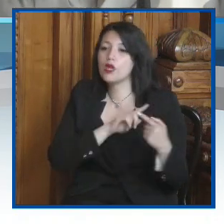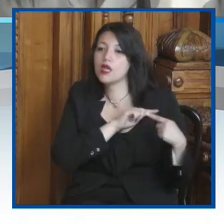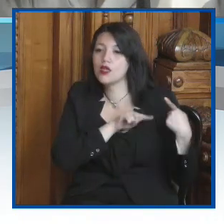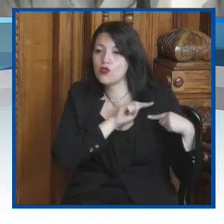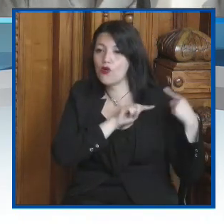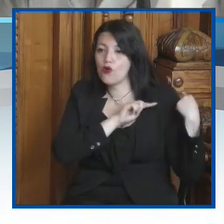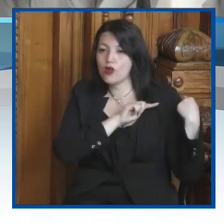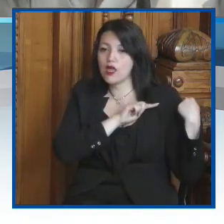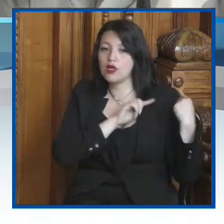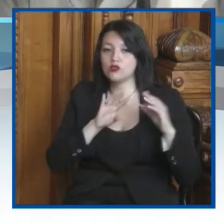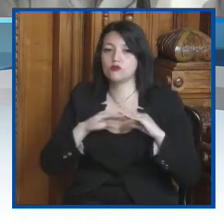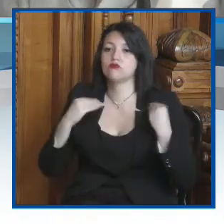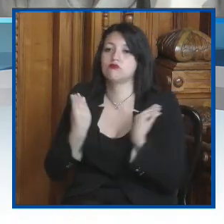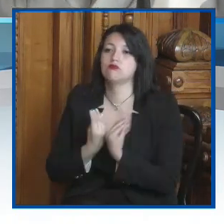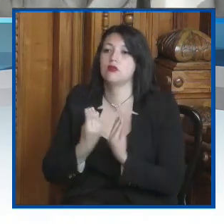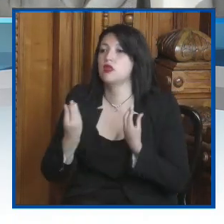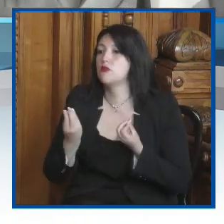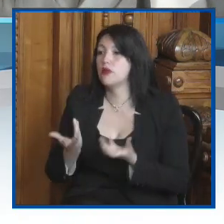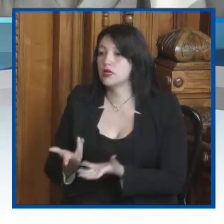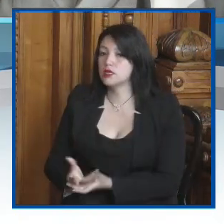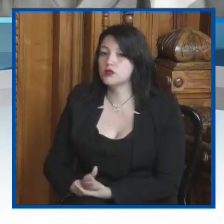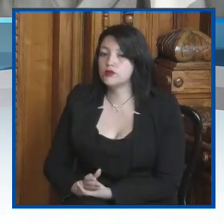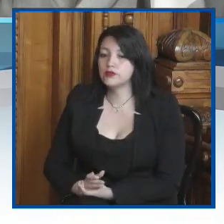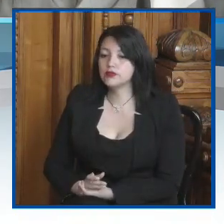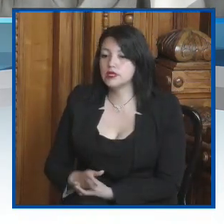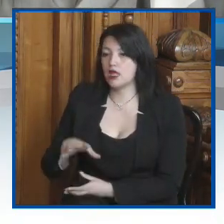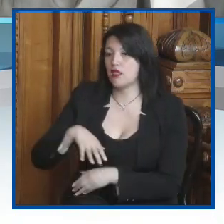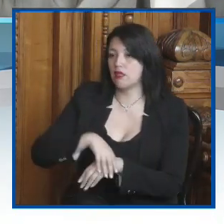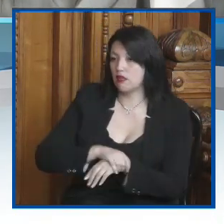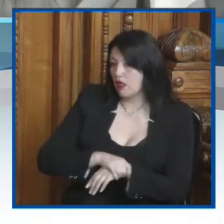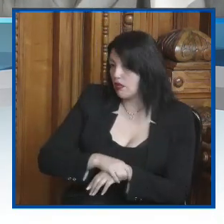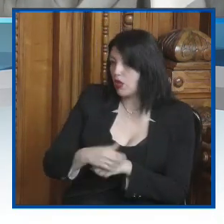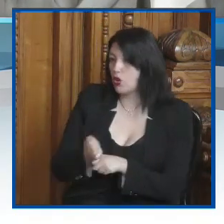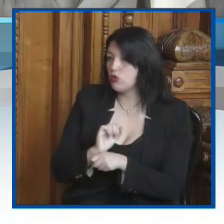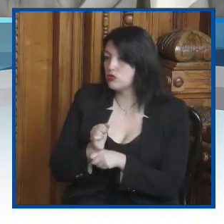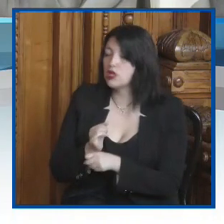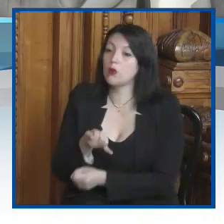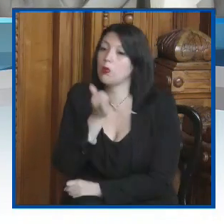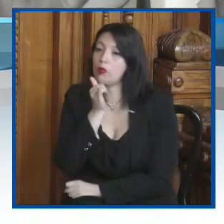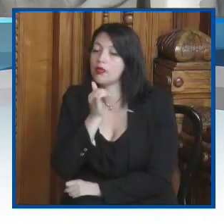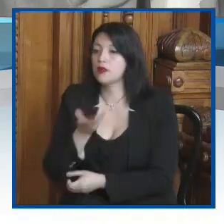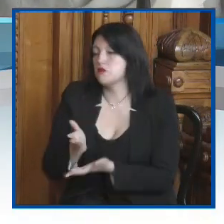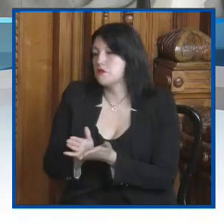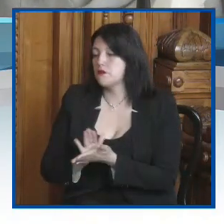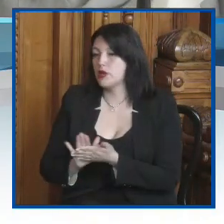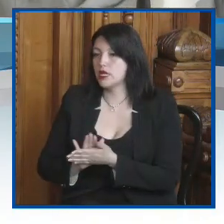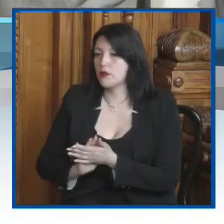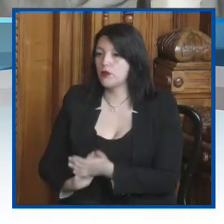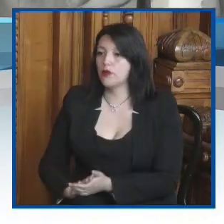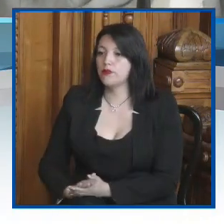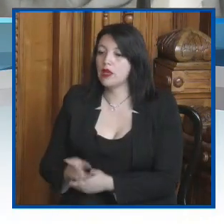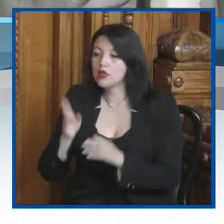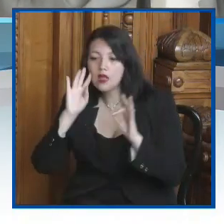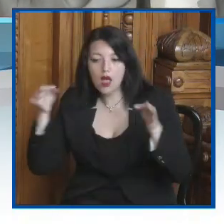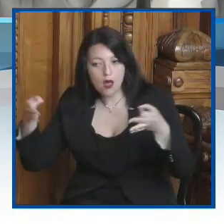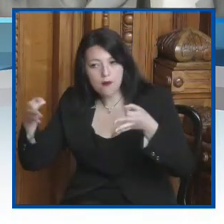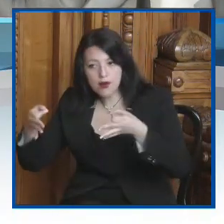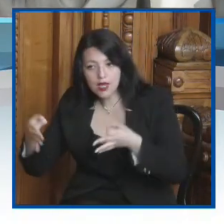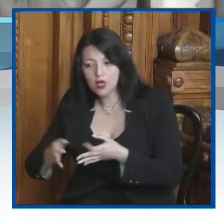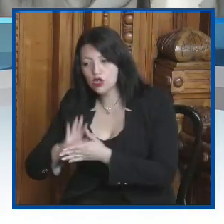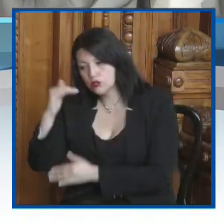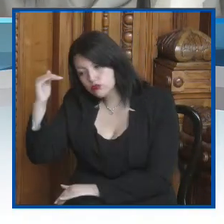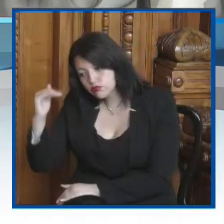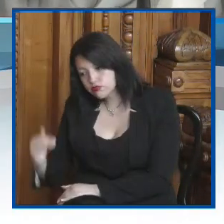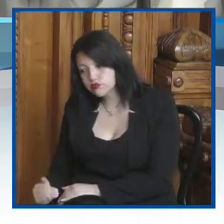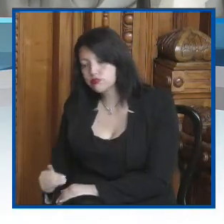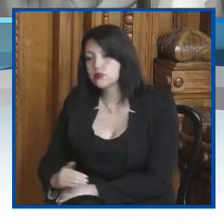qué pasa, por ejemplo, si te detienen conduciendo con mayor alcohol del permitido. Entonces, el videito te explica todo el proceso, cómo va a ser.